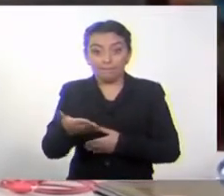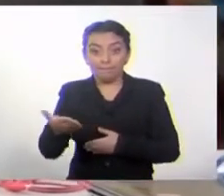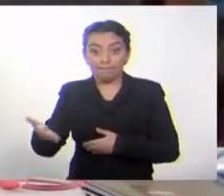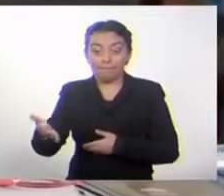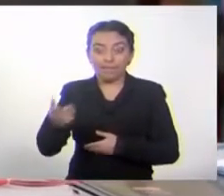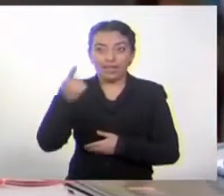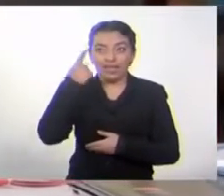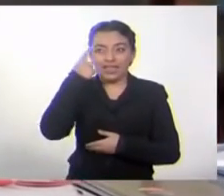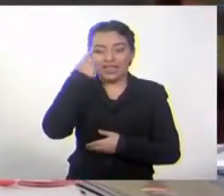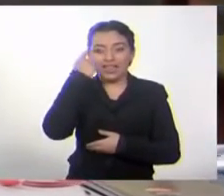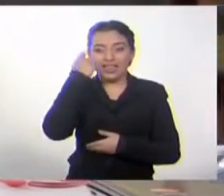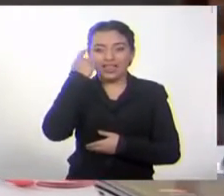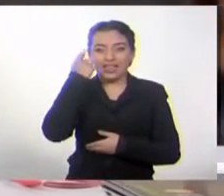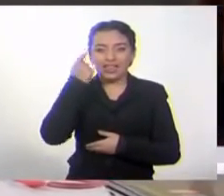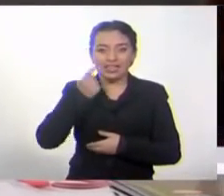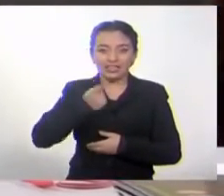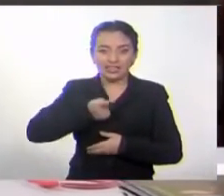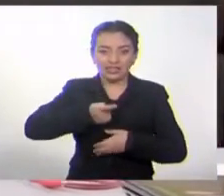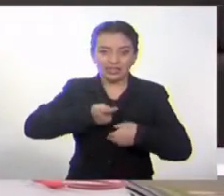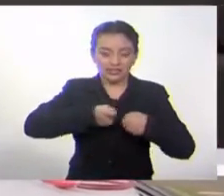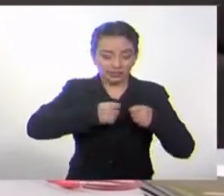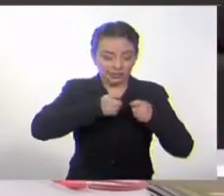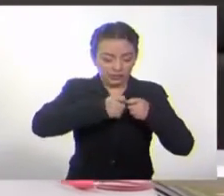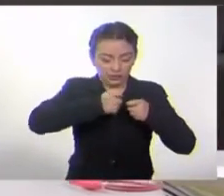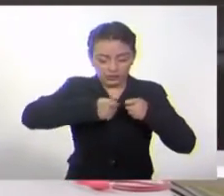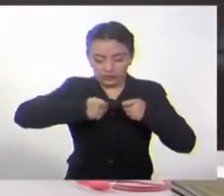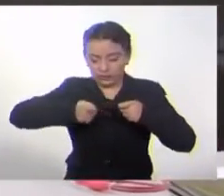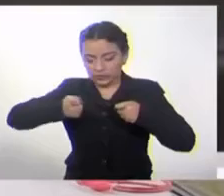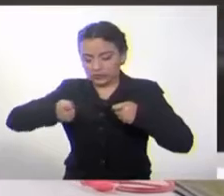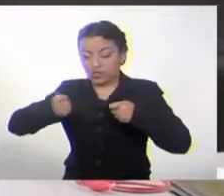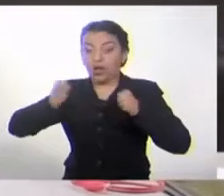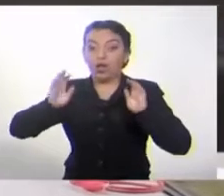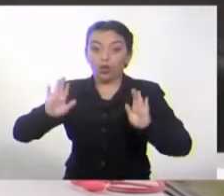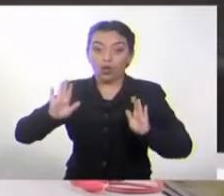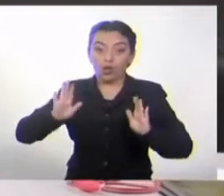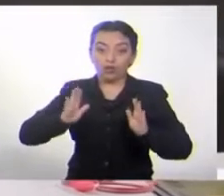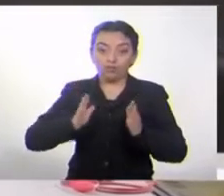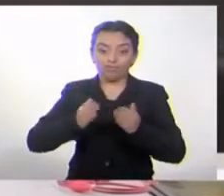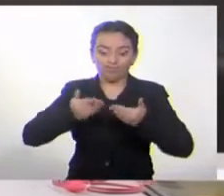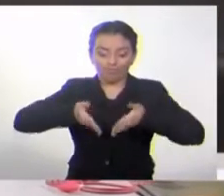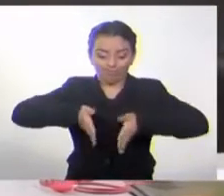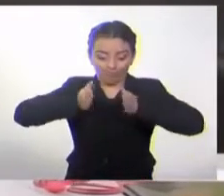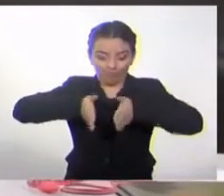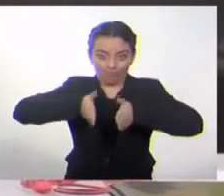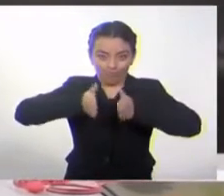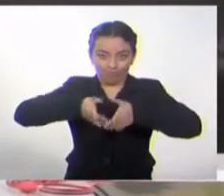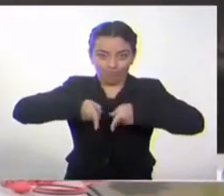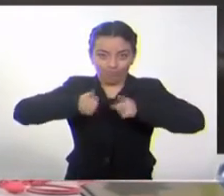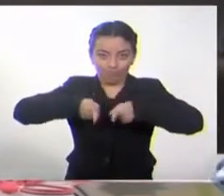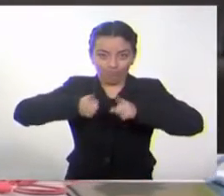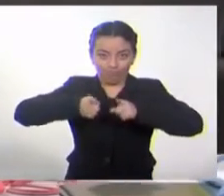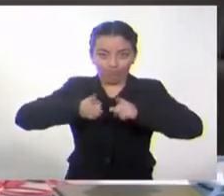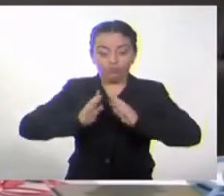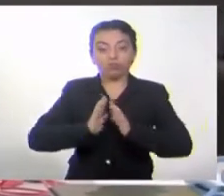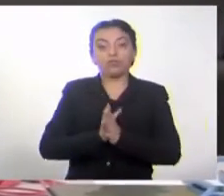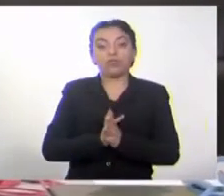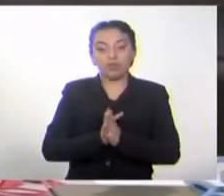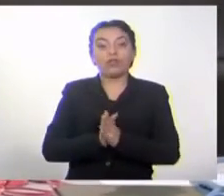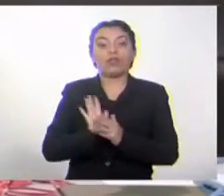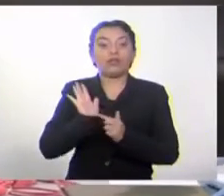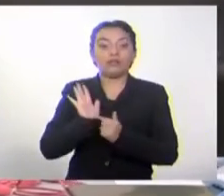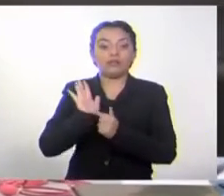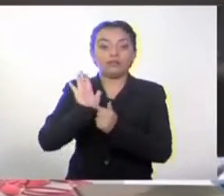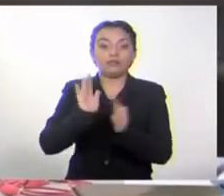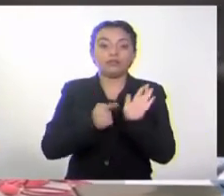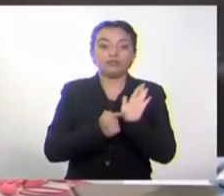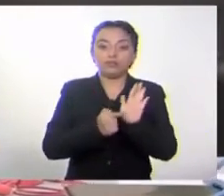y en paralelo. Cada uno de estos materiales tiene una simbología especial que irás viendo conforme te voy